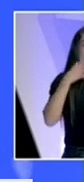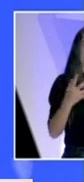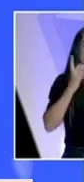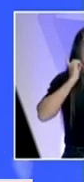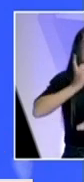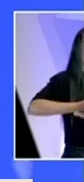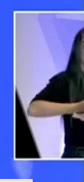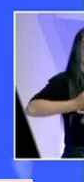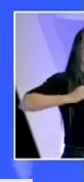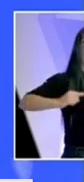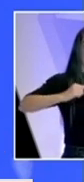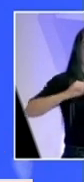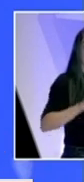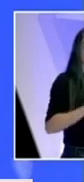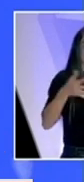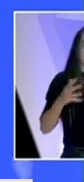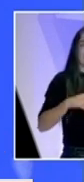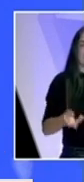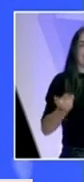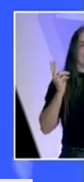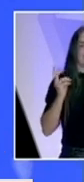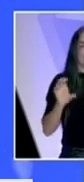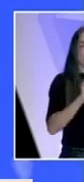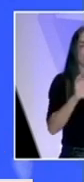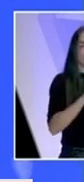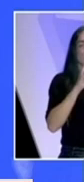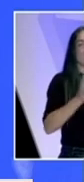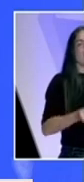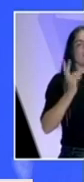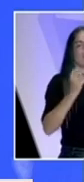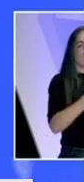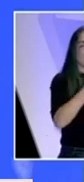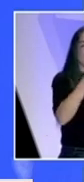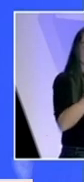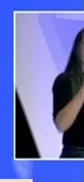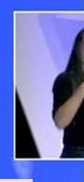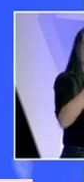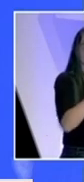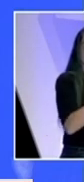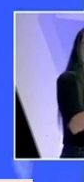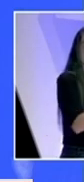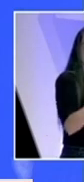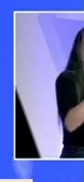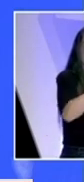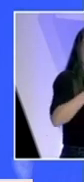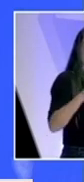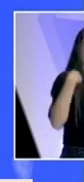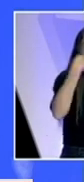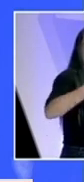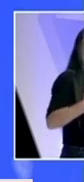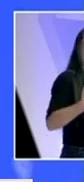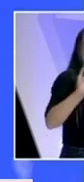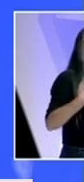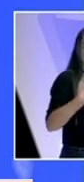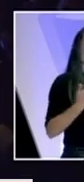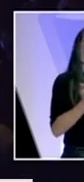al Estado de Derecho. Se ha prostituido completamente el procedimiento legislativo, se va al decreto ley para todo, haya o no haya